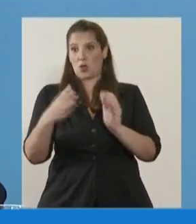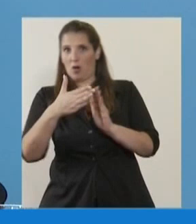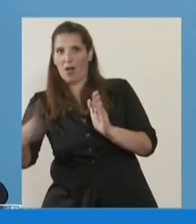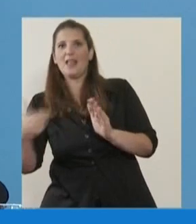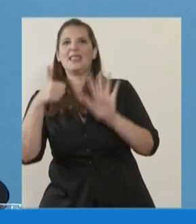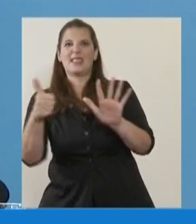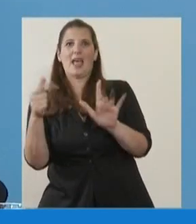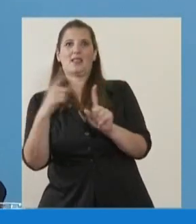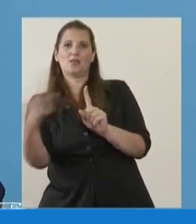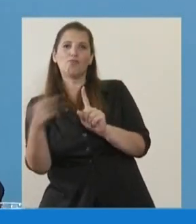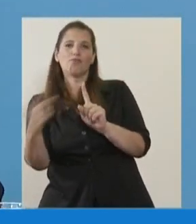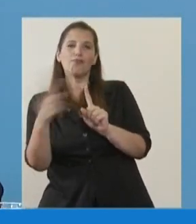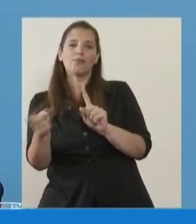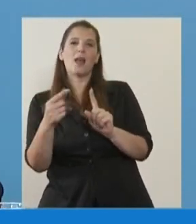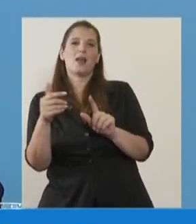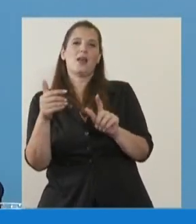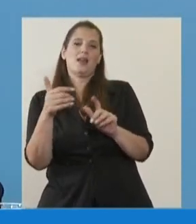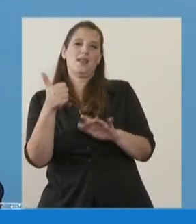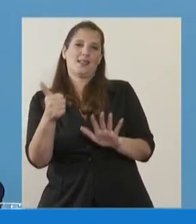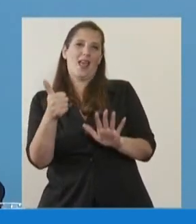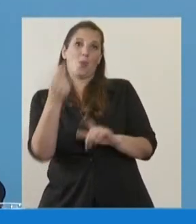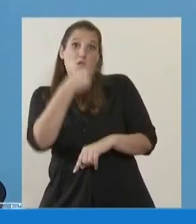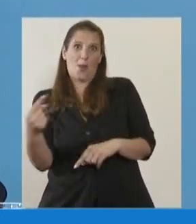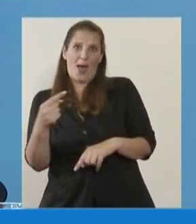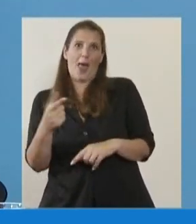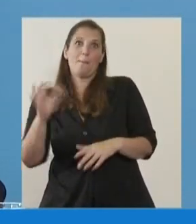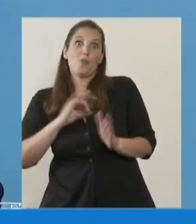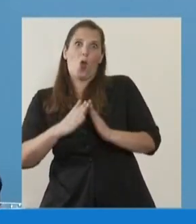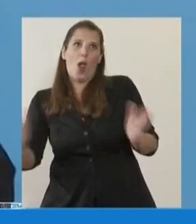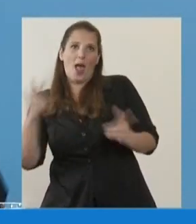de mantener una oferta constante durante todo el año.